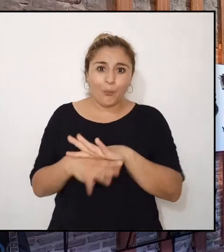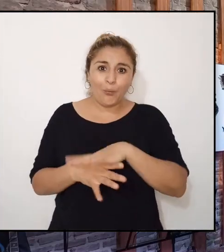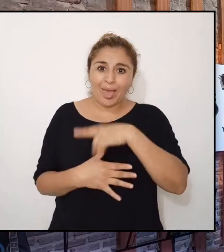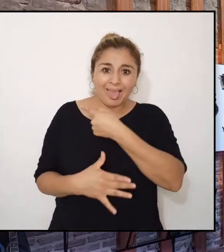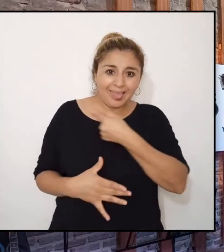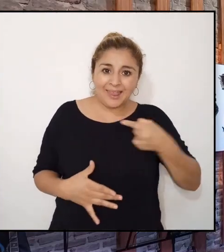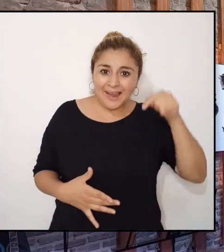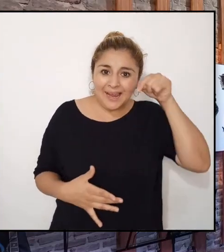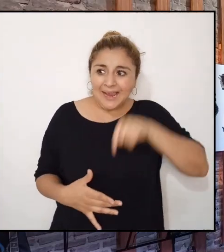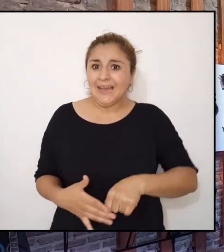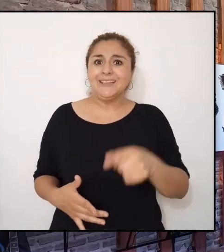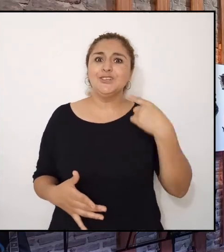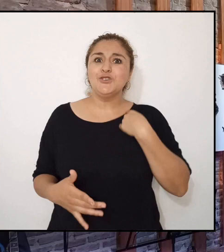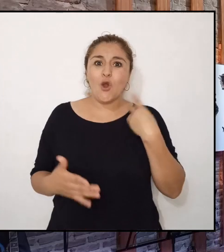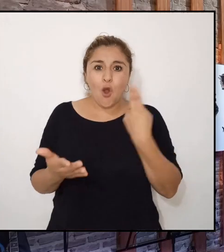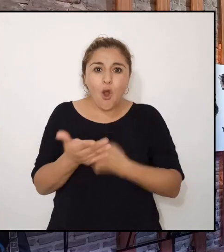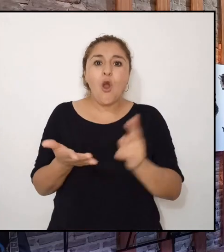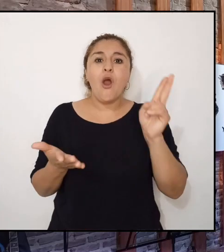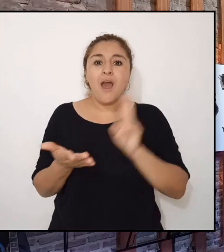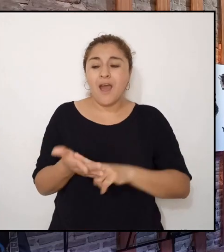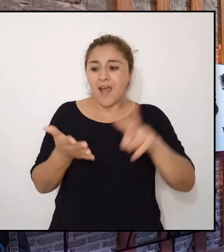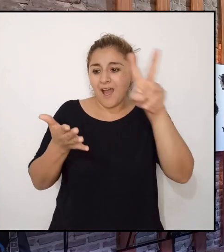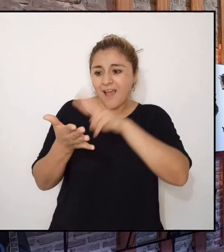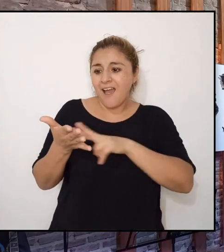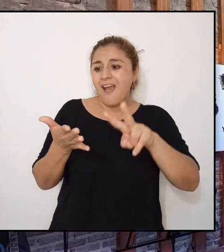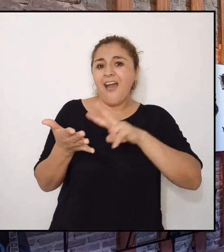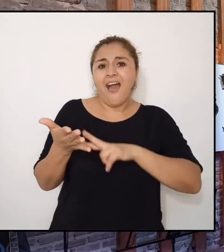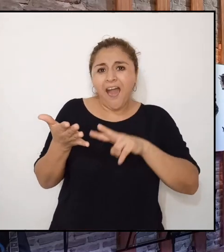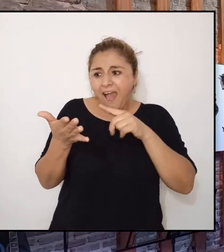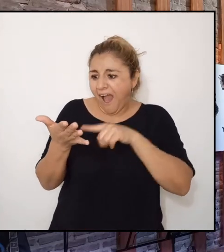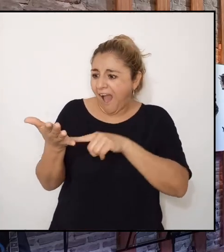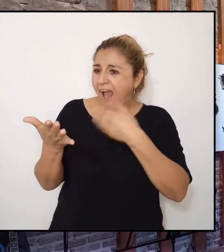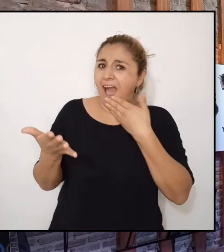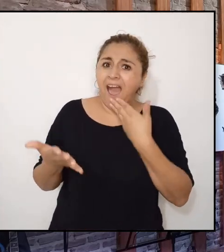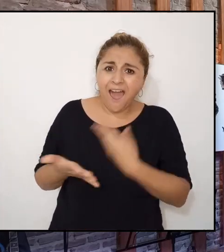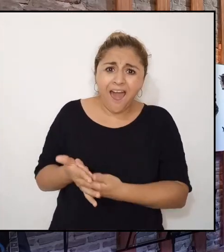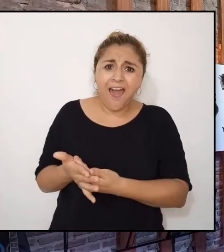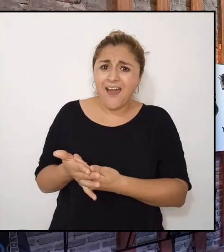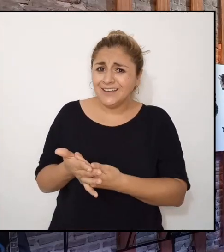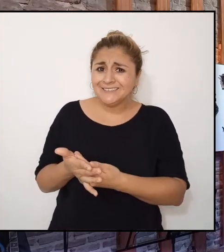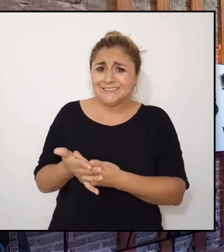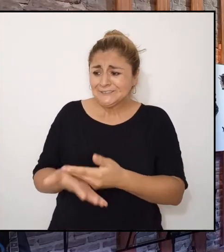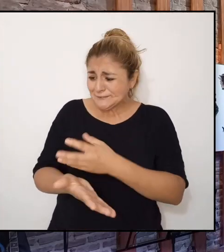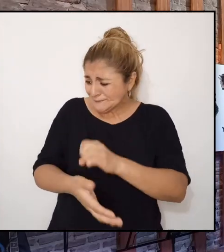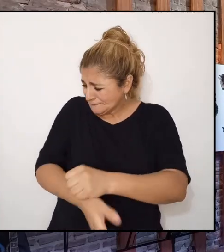puedo decir que me maravillé una vez más de quién es Dios.